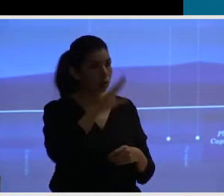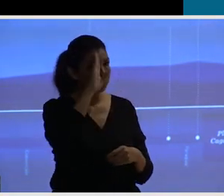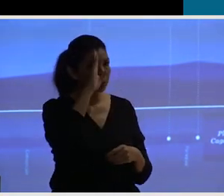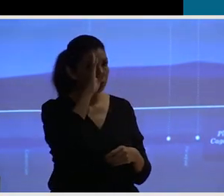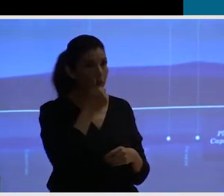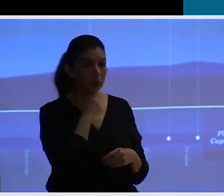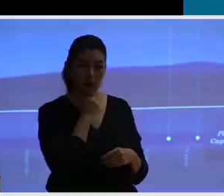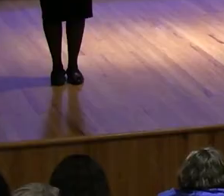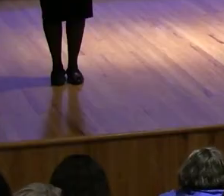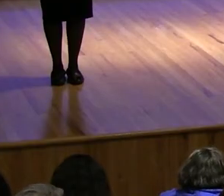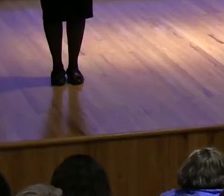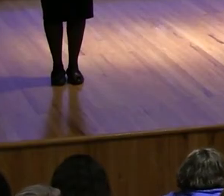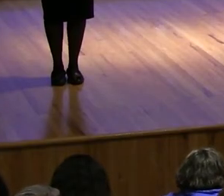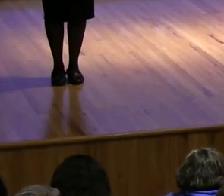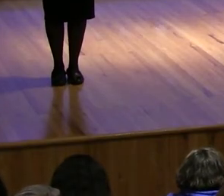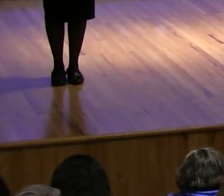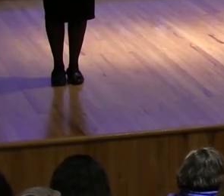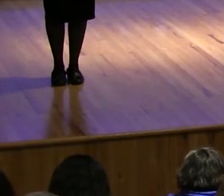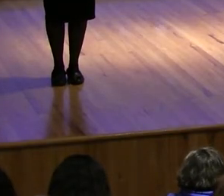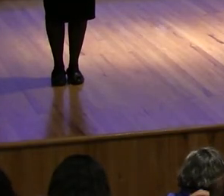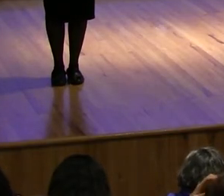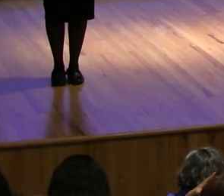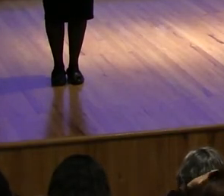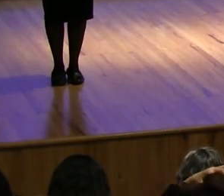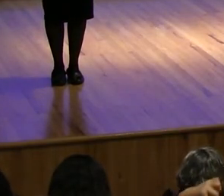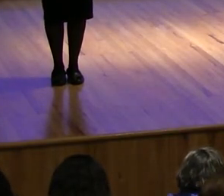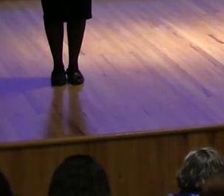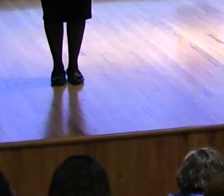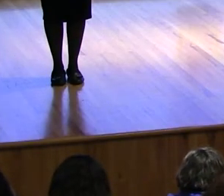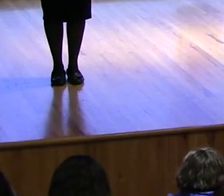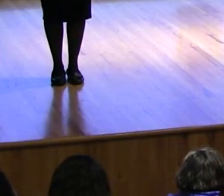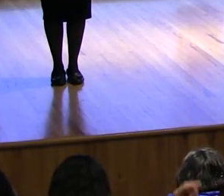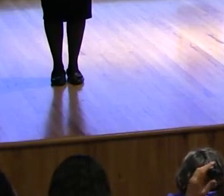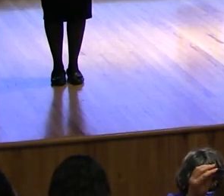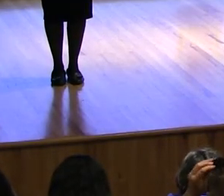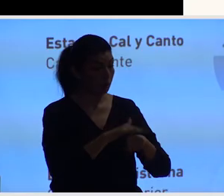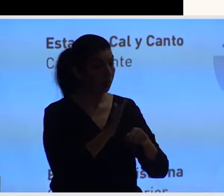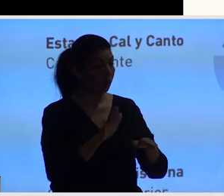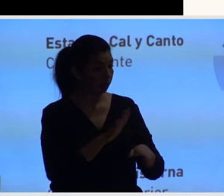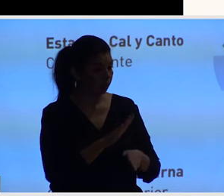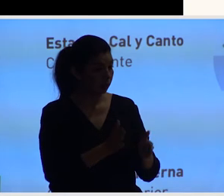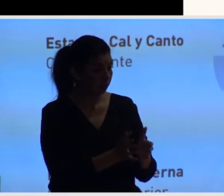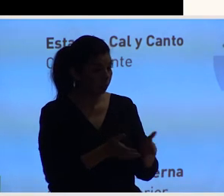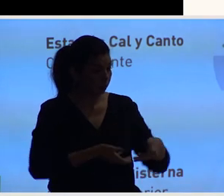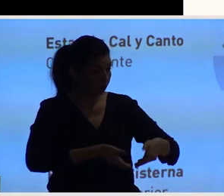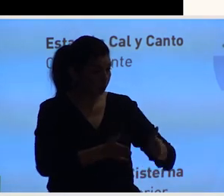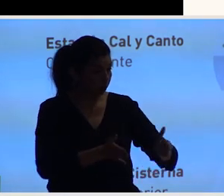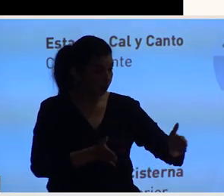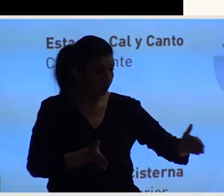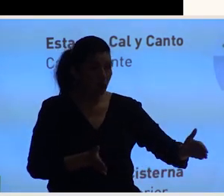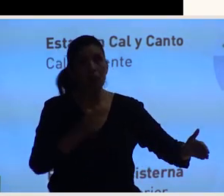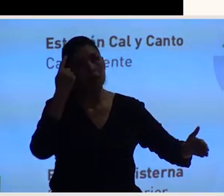salen sorpresas y esto hace la medición aún más importante. Y la medición es lo que te